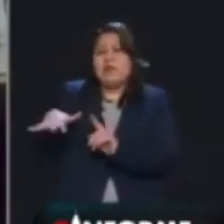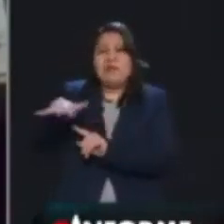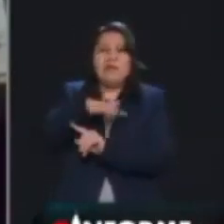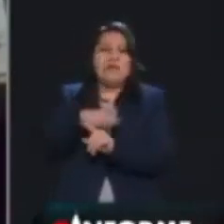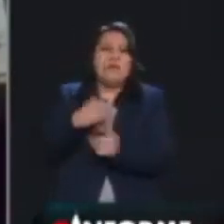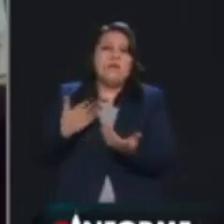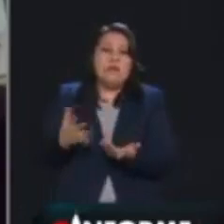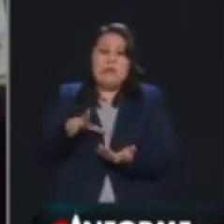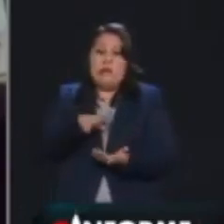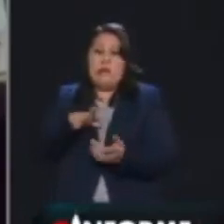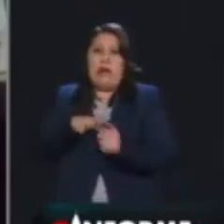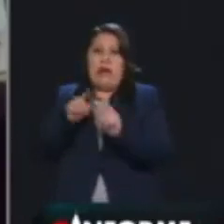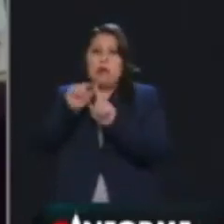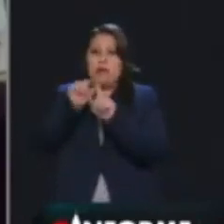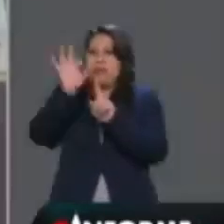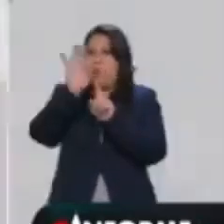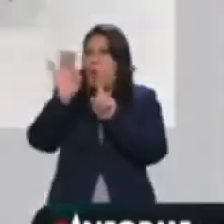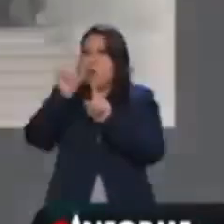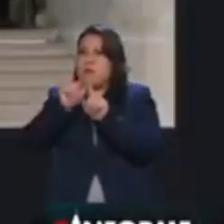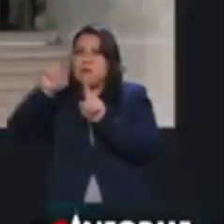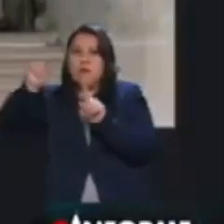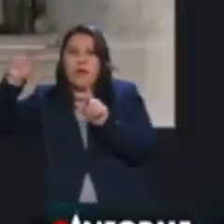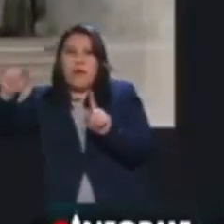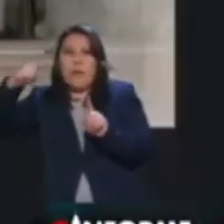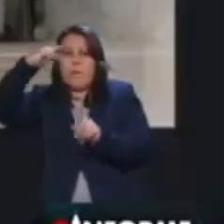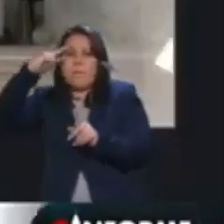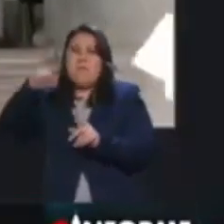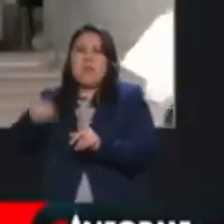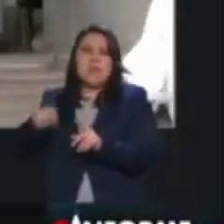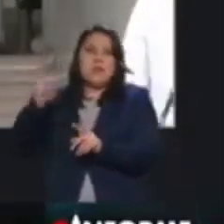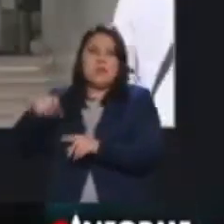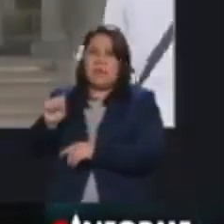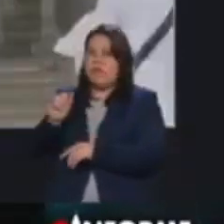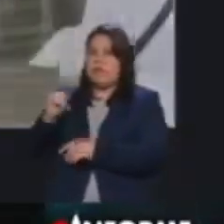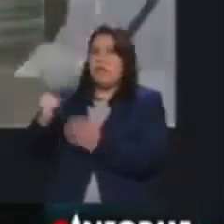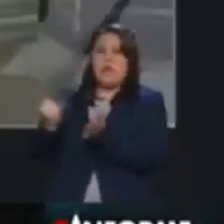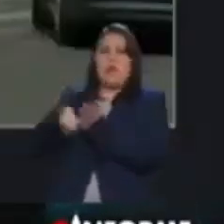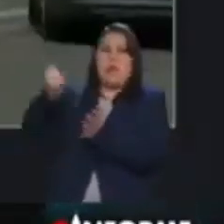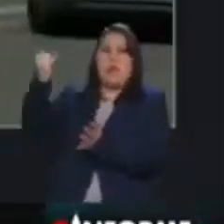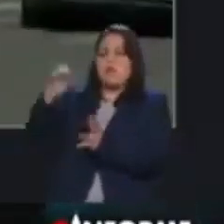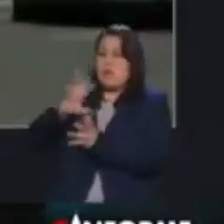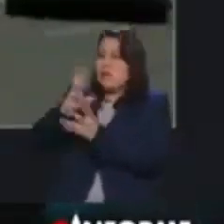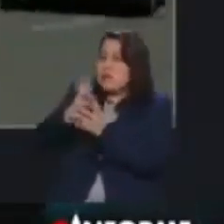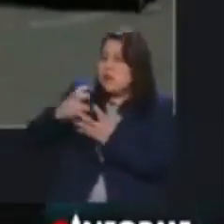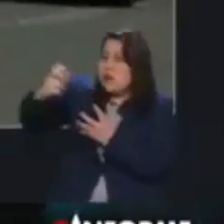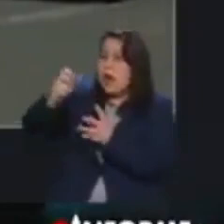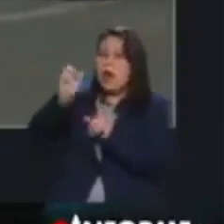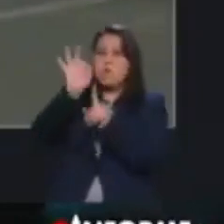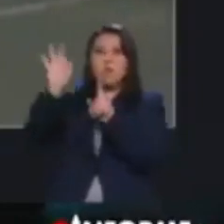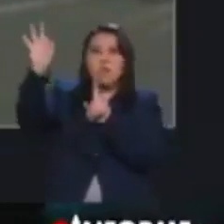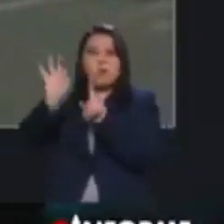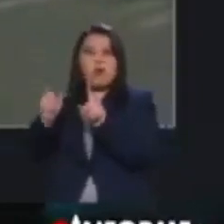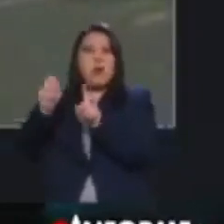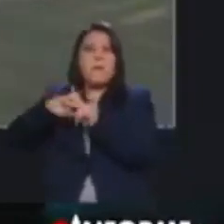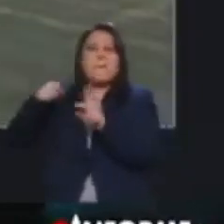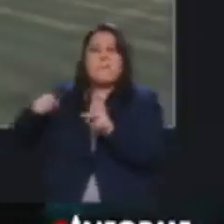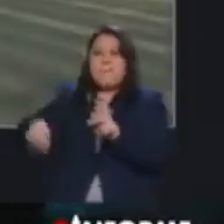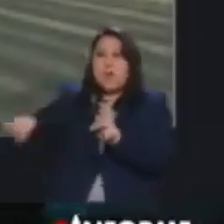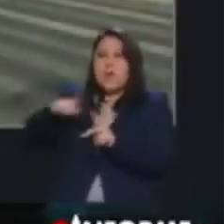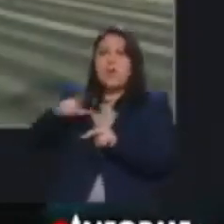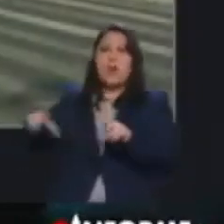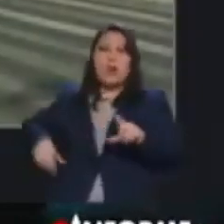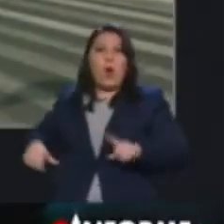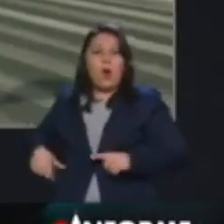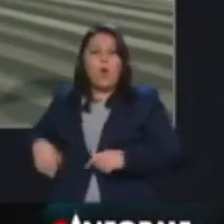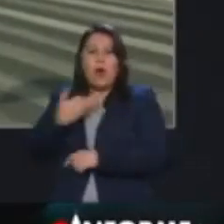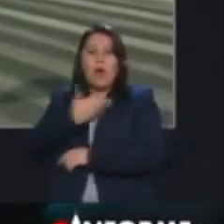una fórmula, que está en la Ley de Coordinación Fiscal, por una parte, y bueno, pues hay unos fondos federales que también se asignan y